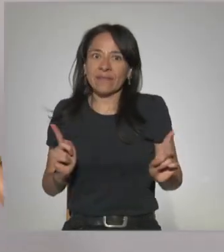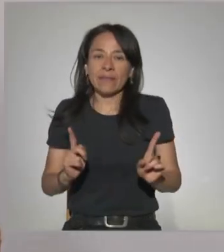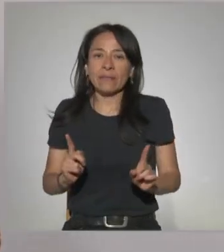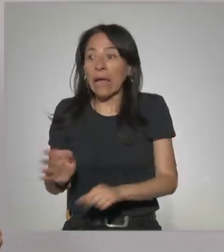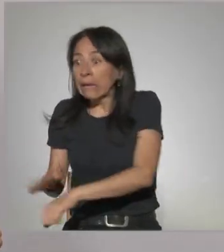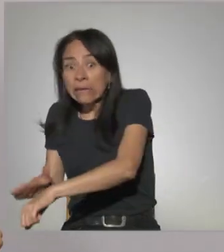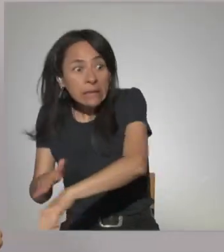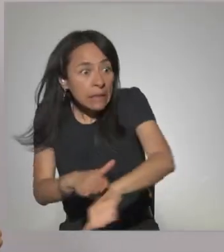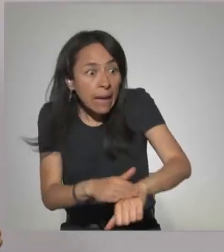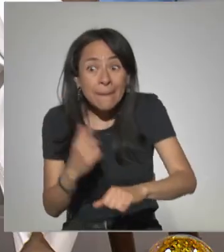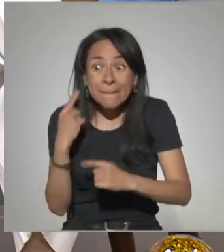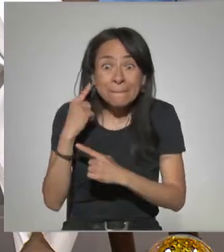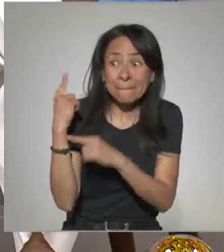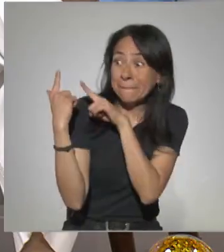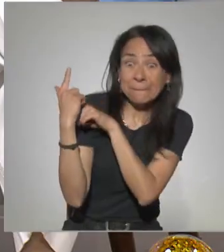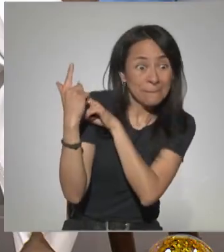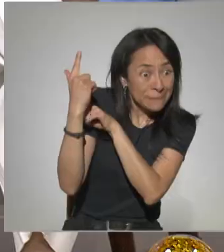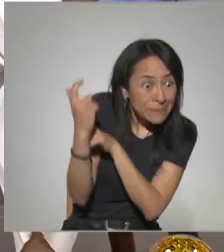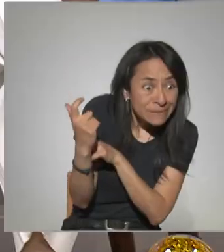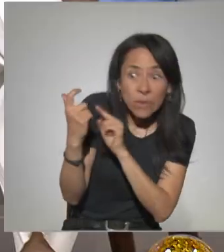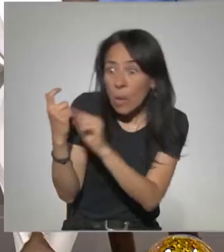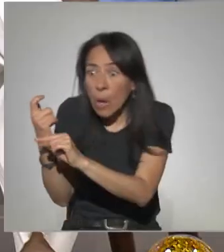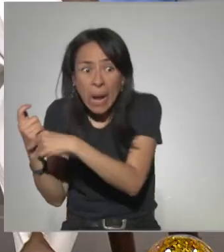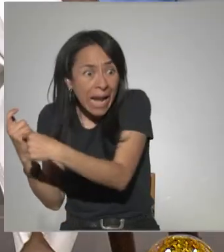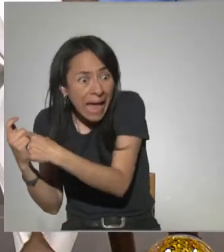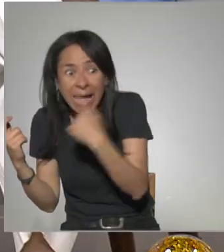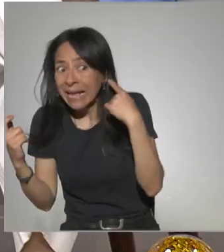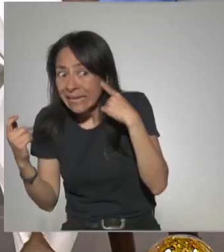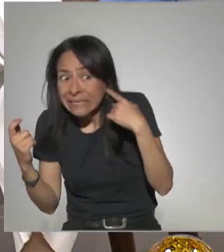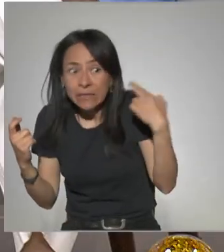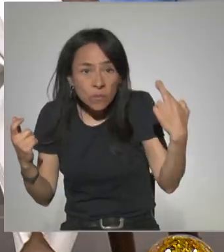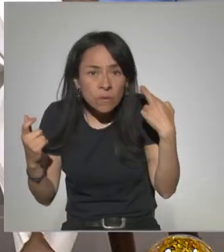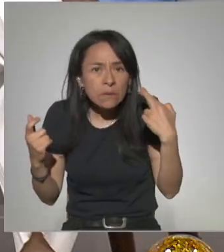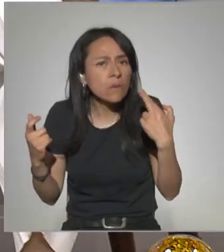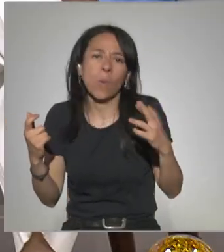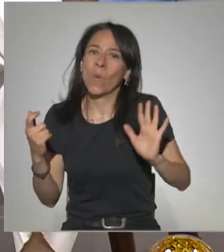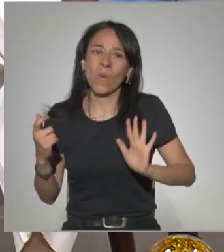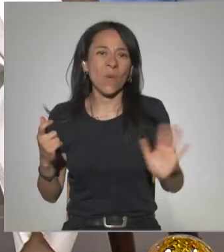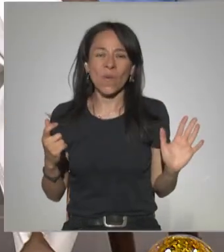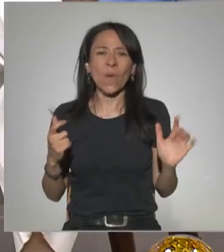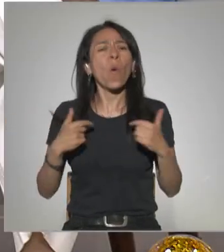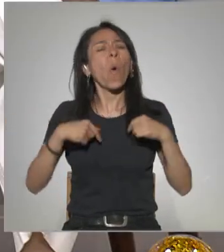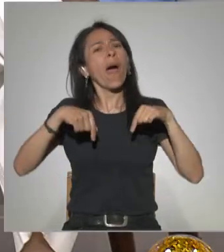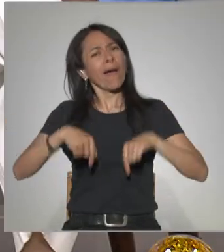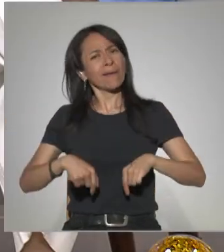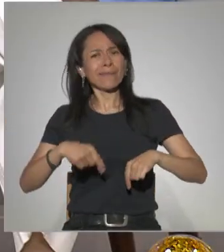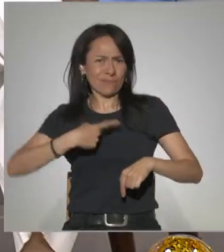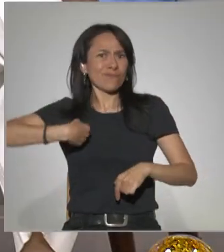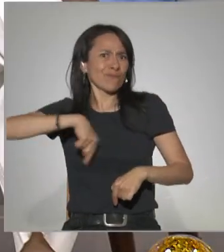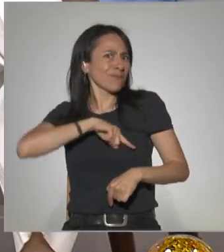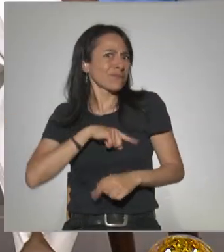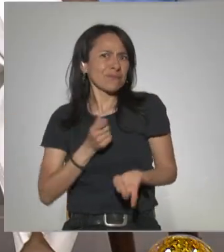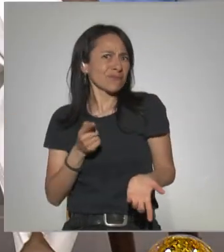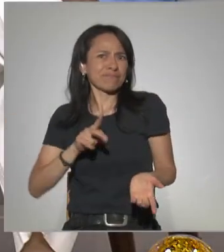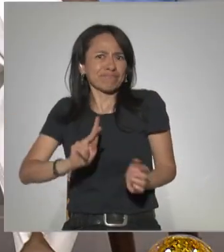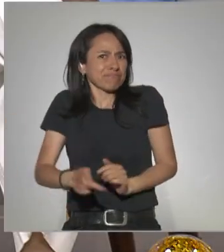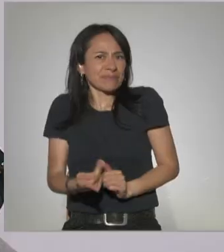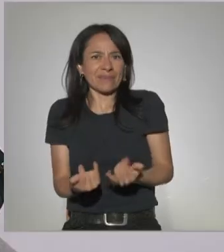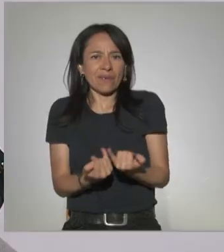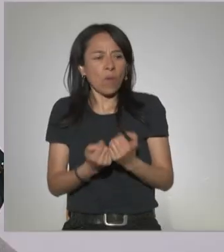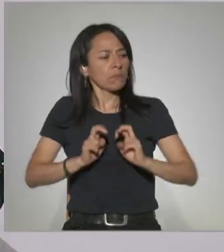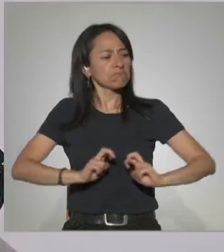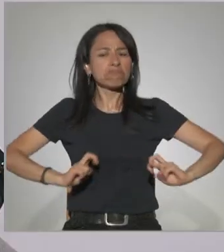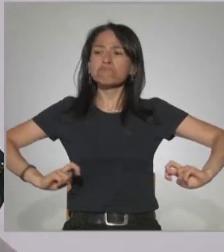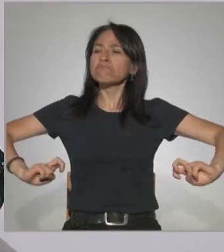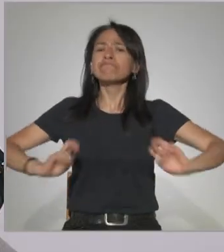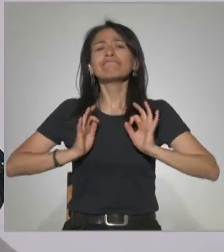el arma, ya va a ser, o como nosotros. Aquí estamos hablando muy cómodos, pero no